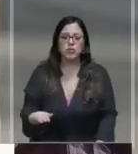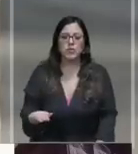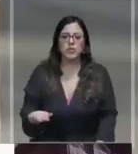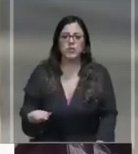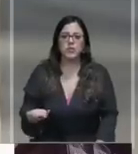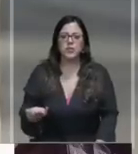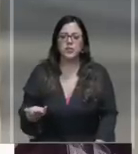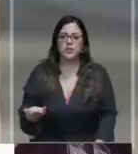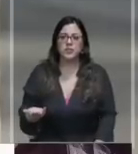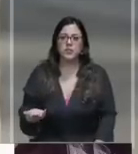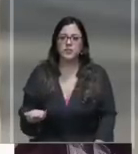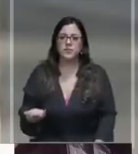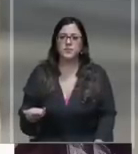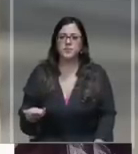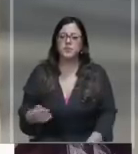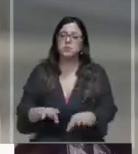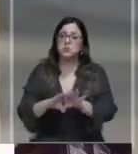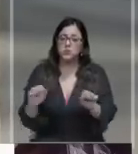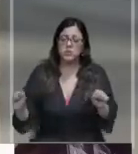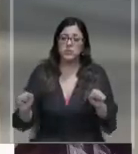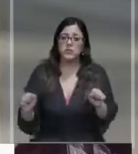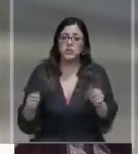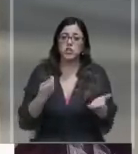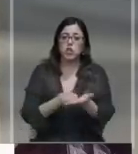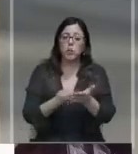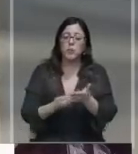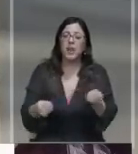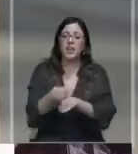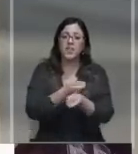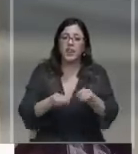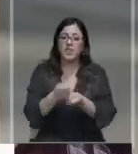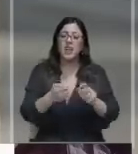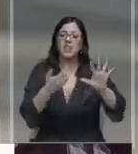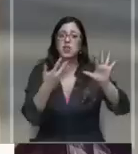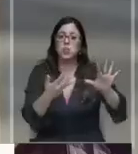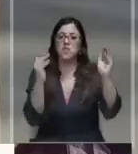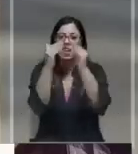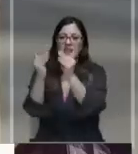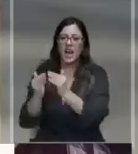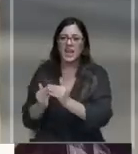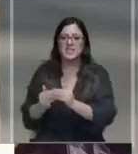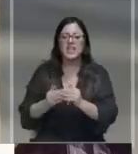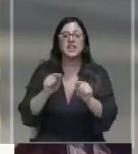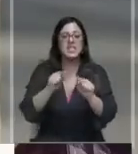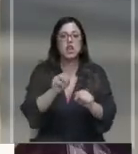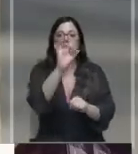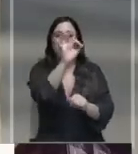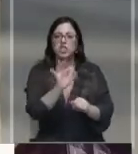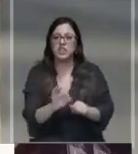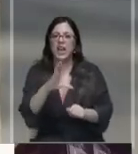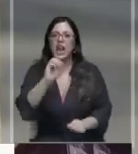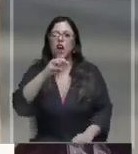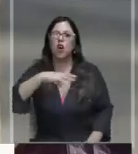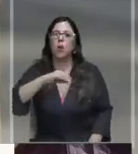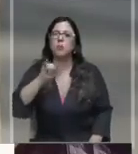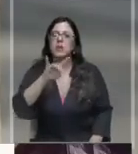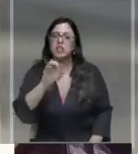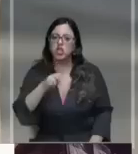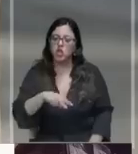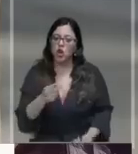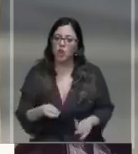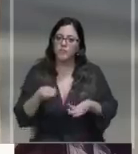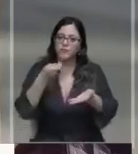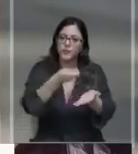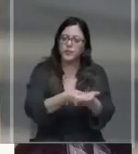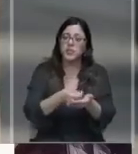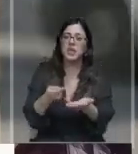Ellos ceden la promesa de compra-venta a la municipalidad de 9 casas, llevándose una comisión por ello. Y por otro lado, compran una de las casas 30